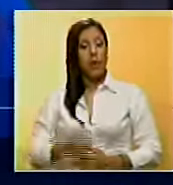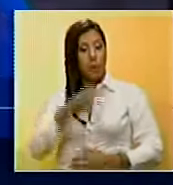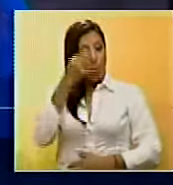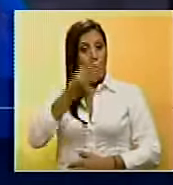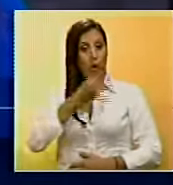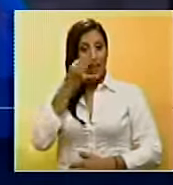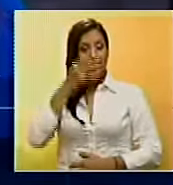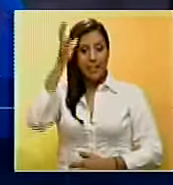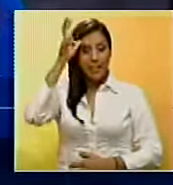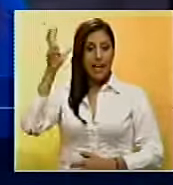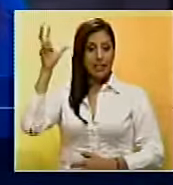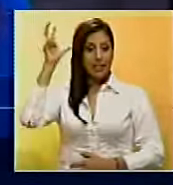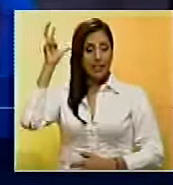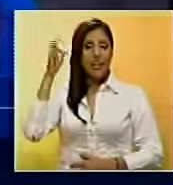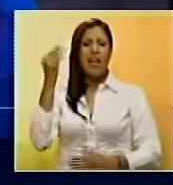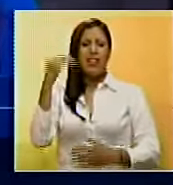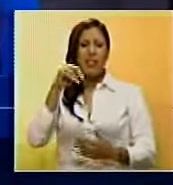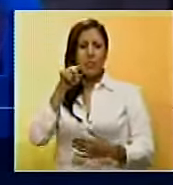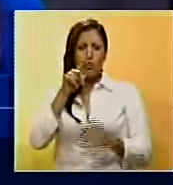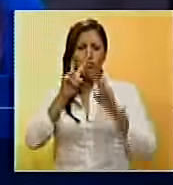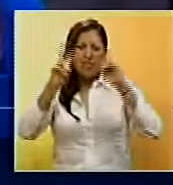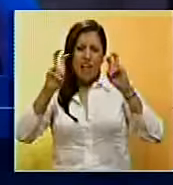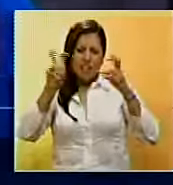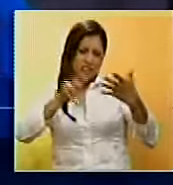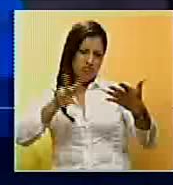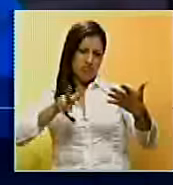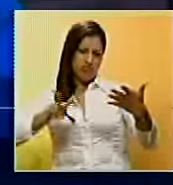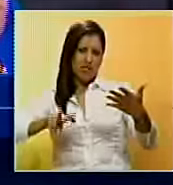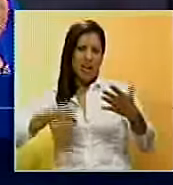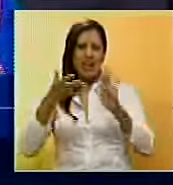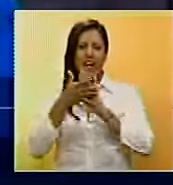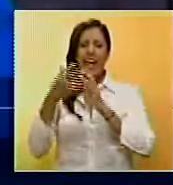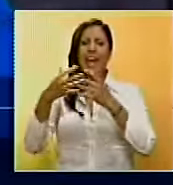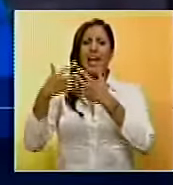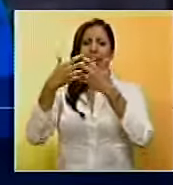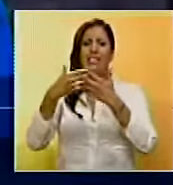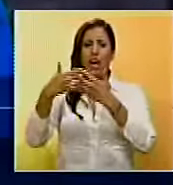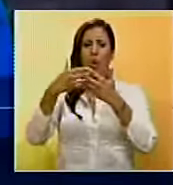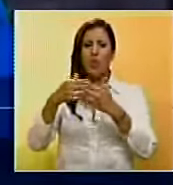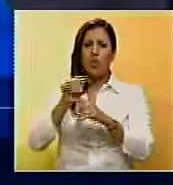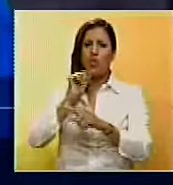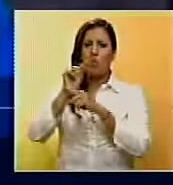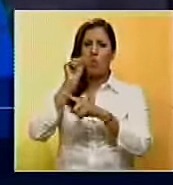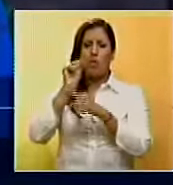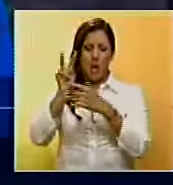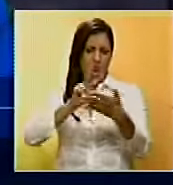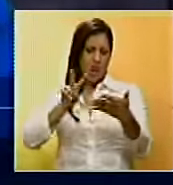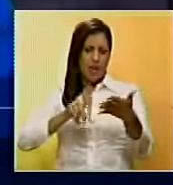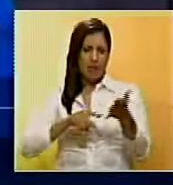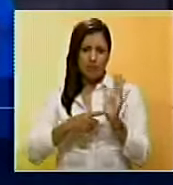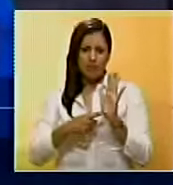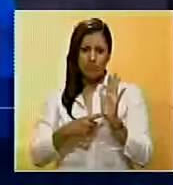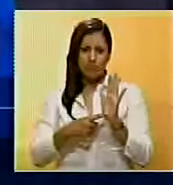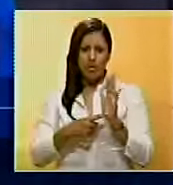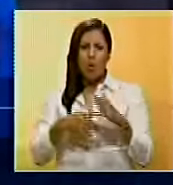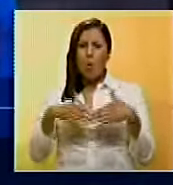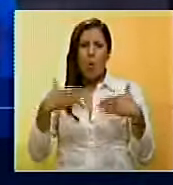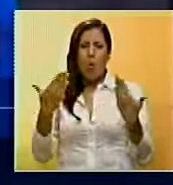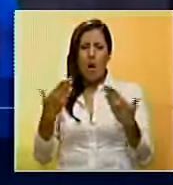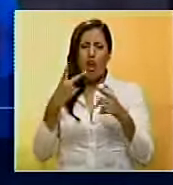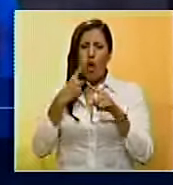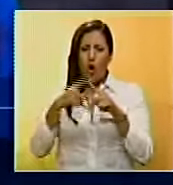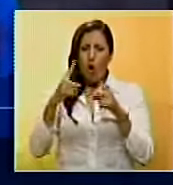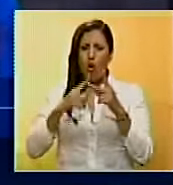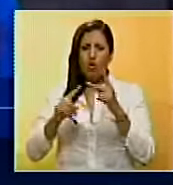Buenas tardes, canciller. Además de revisar las relaciones con los Estados Unidos que usted acaba de decir al leer el comunicado, ¿cuáles serían las